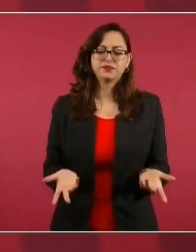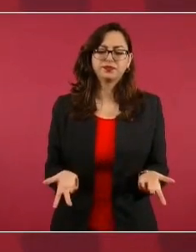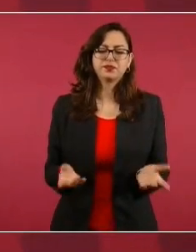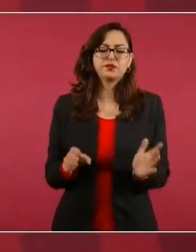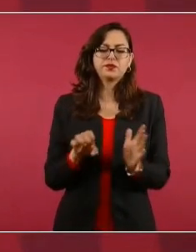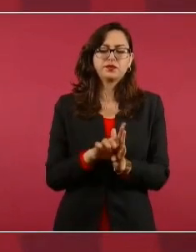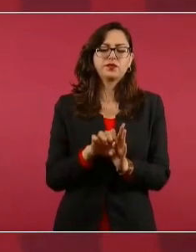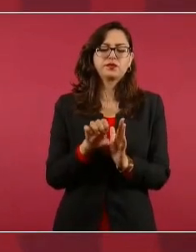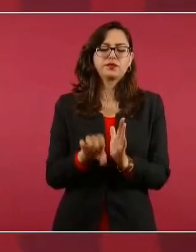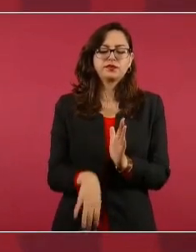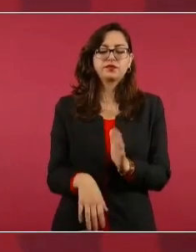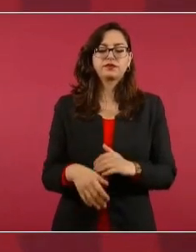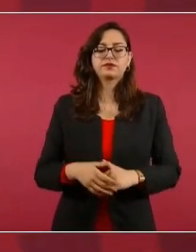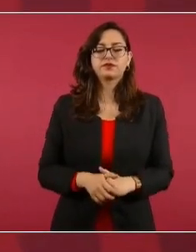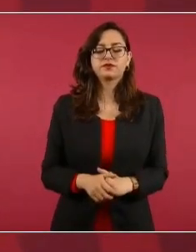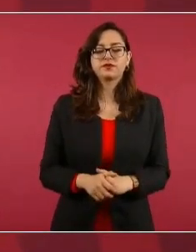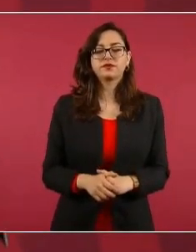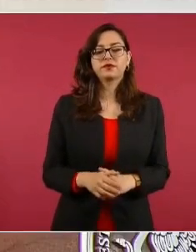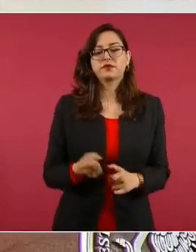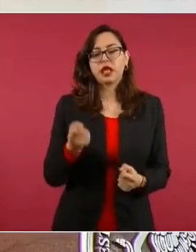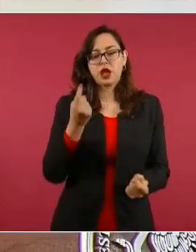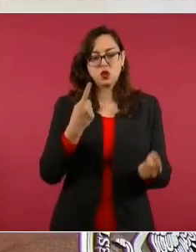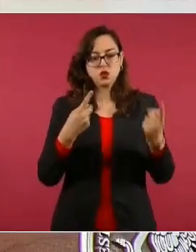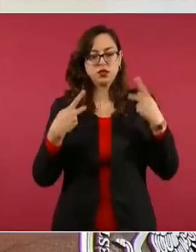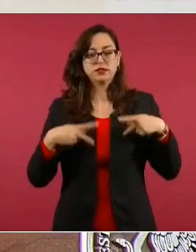ver, dicen, es que